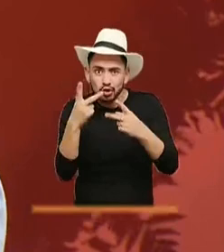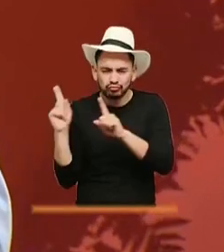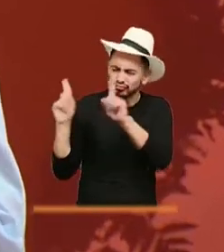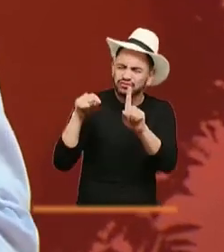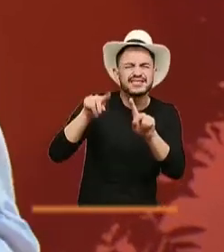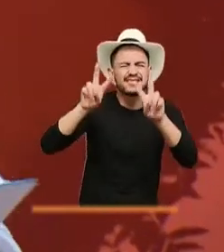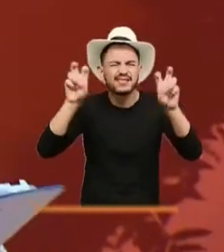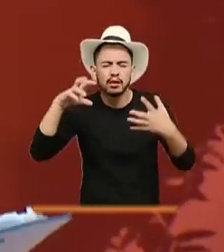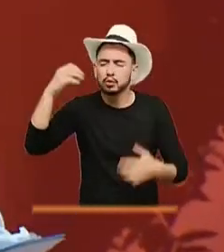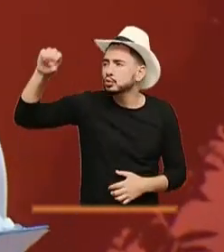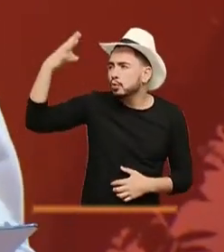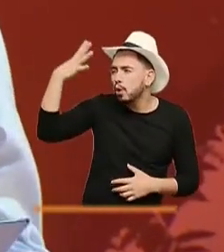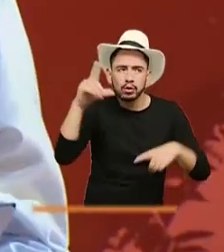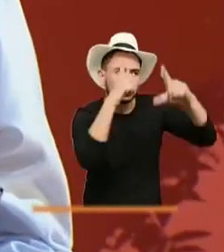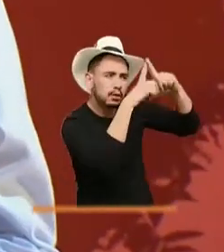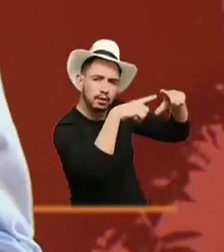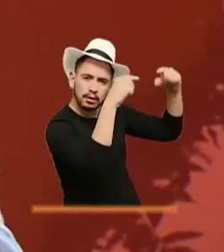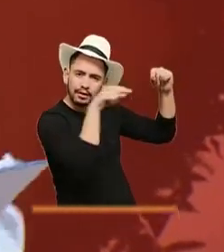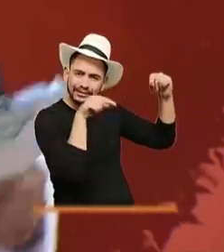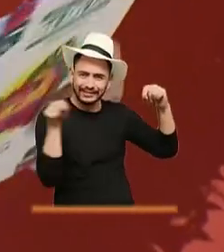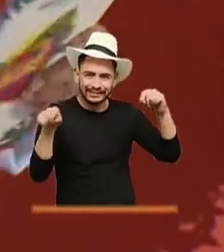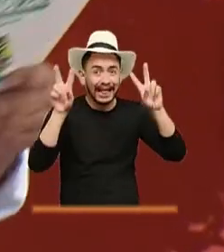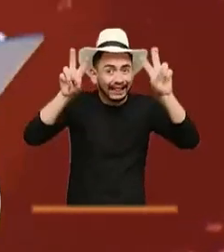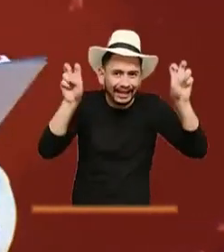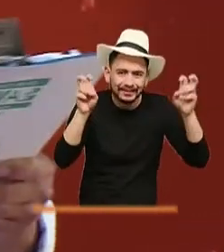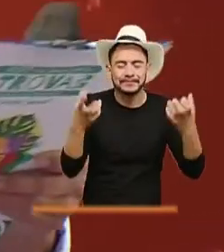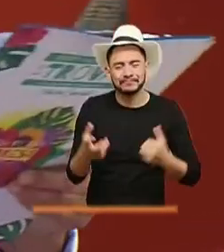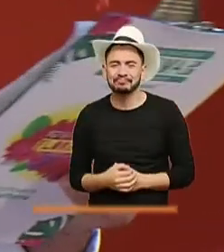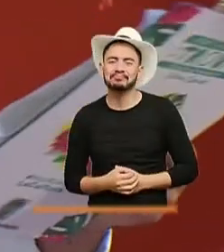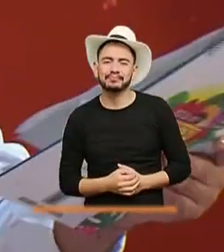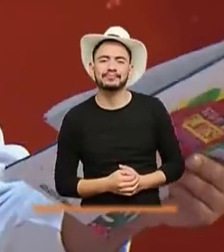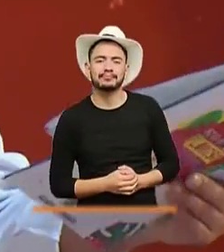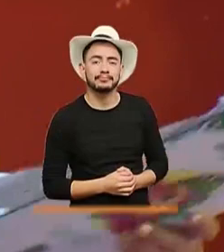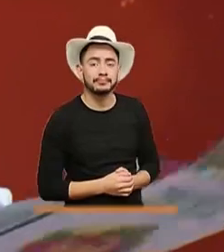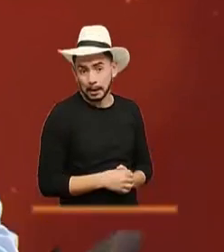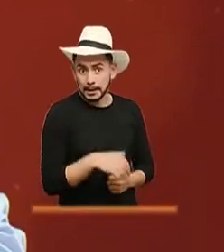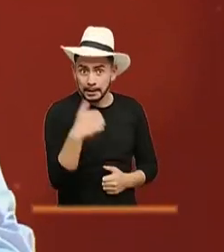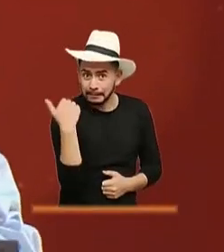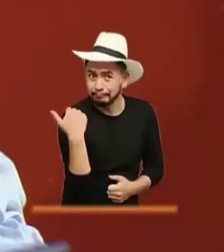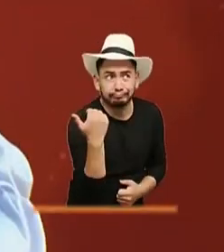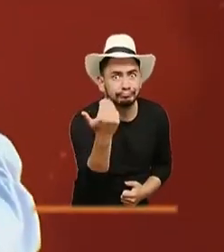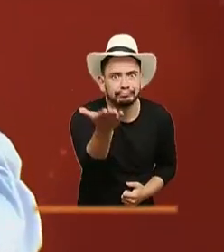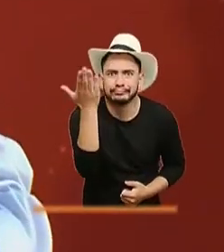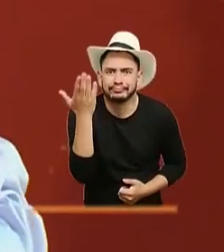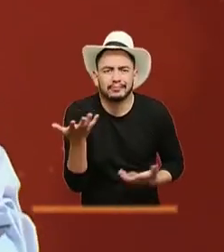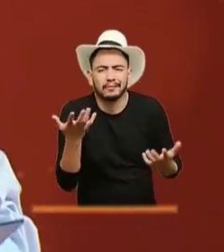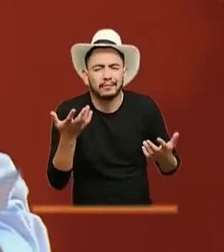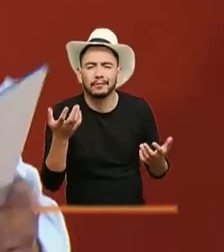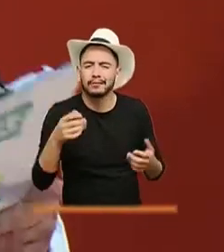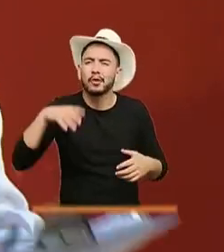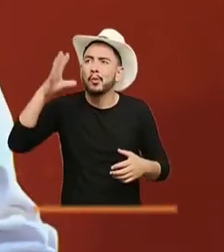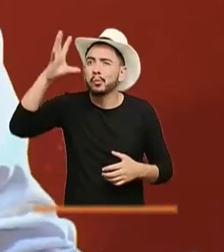el sol o la luna es la controversia. En un evento cirquero, el acto